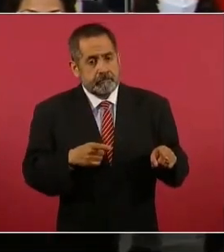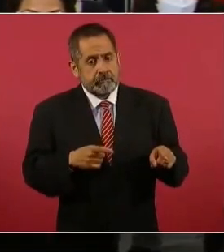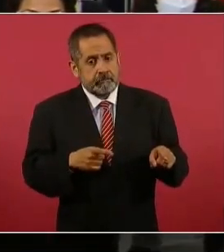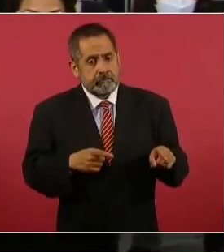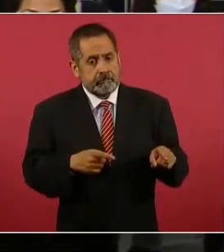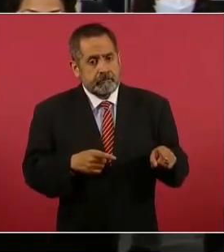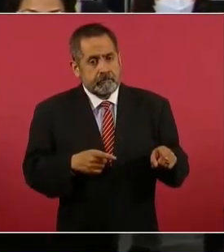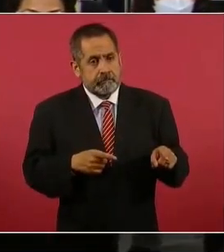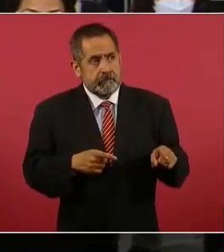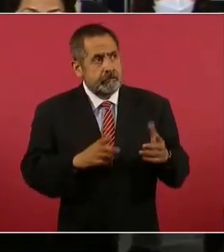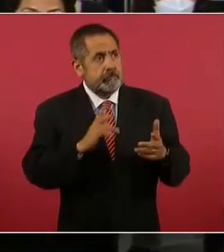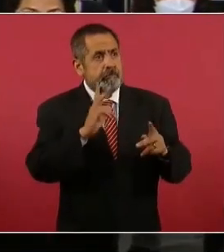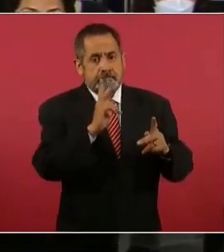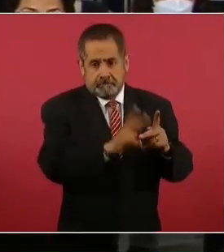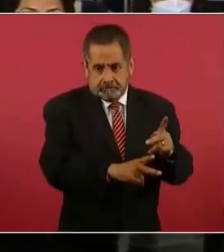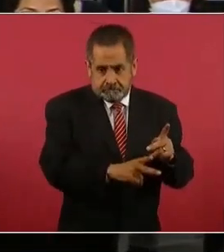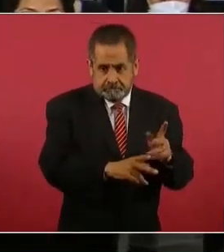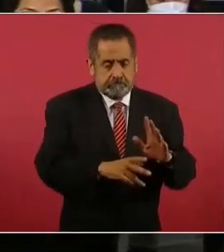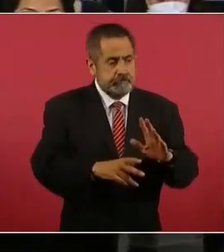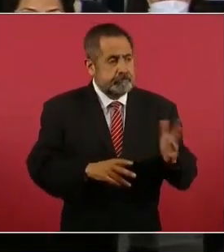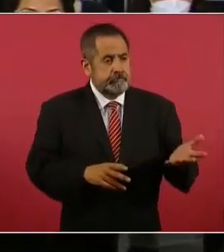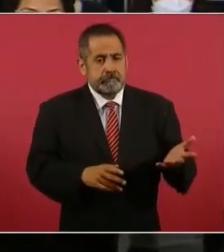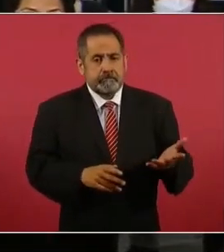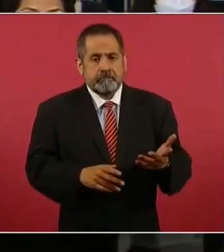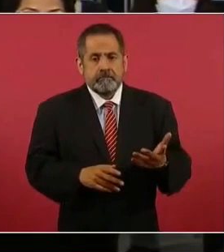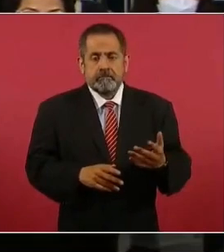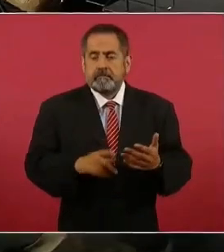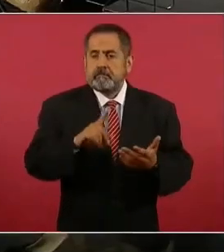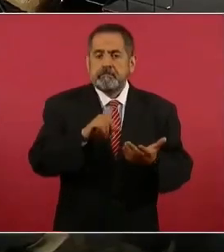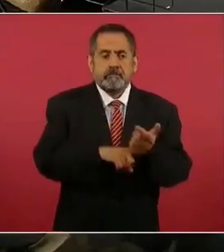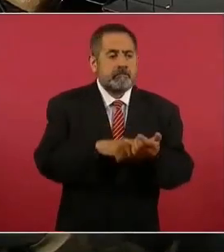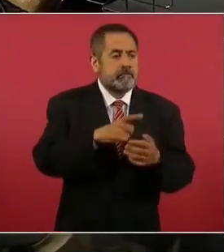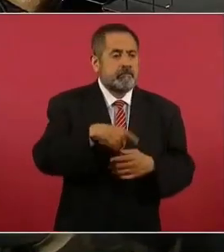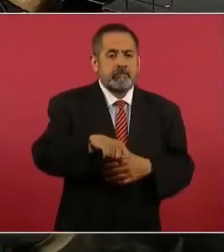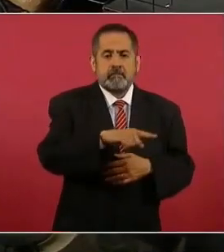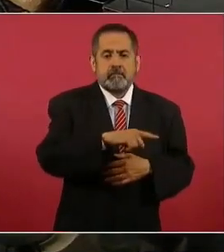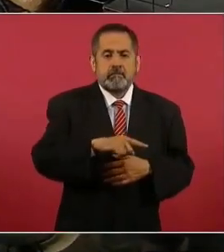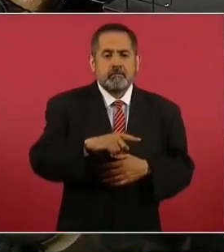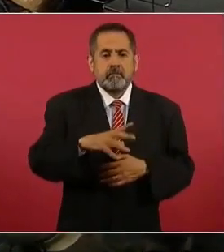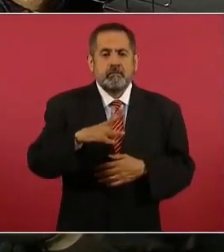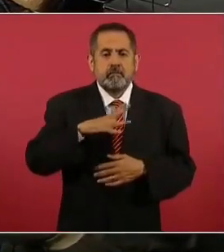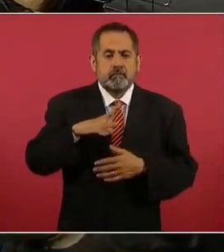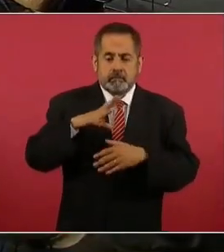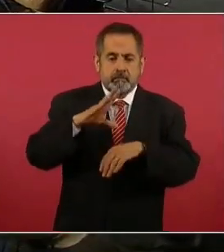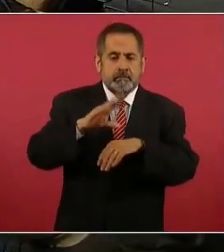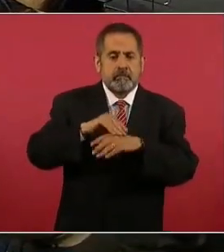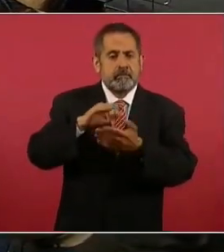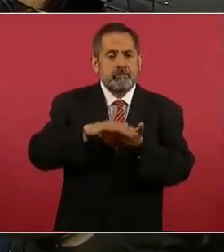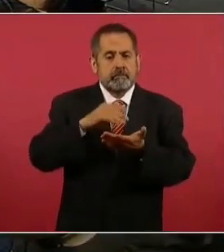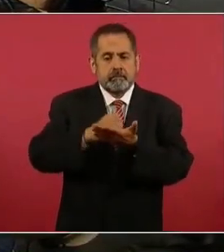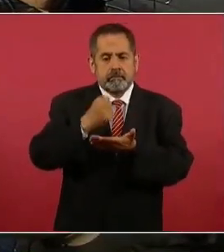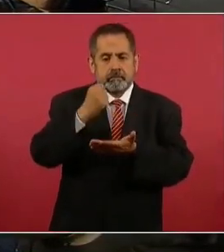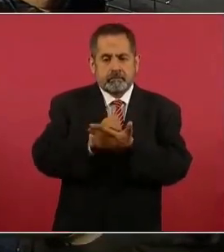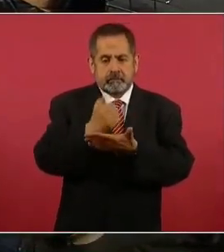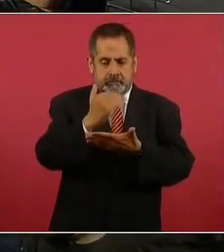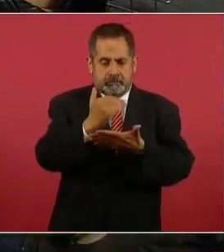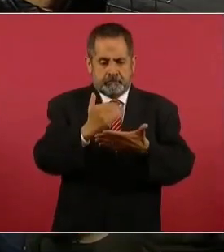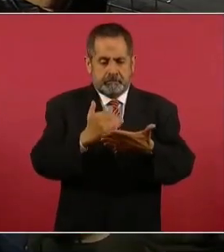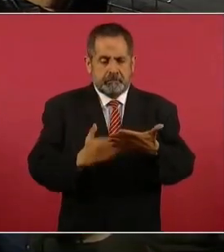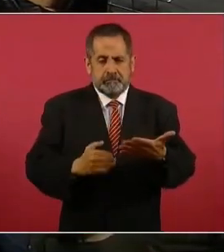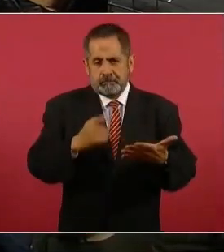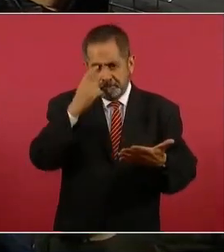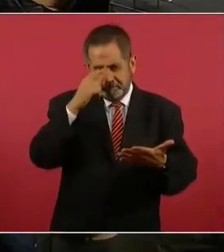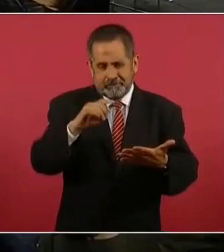no la siguieron haciendo porque no tienen los de impacto ambiental. Esta planta que estaban